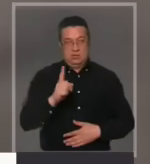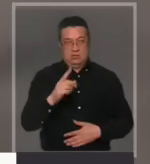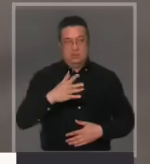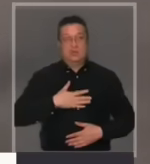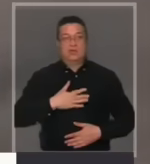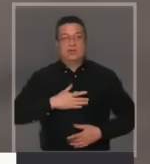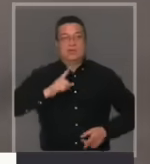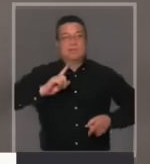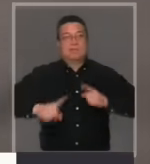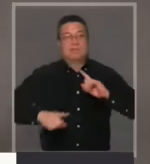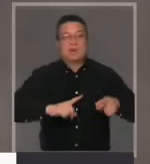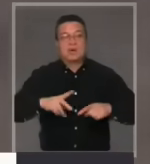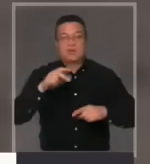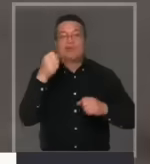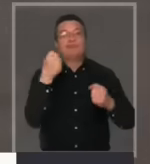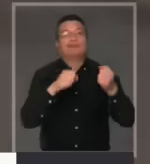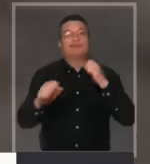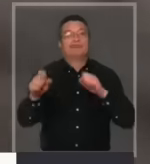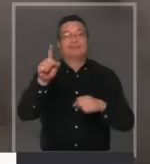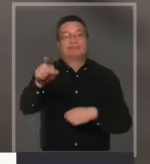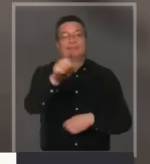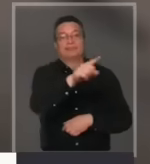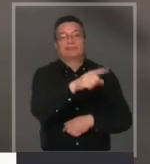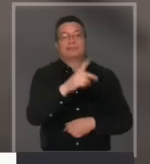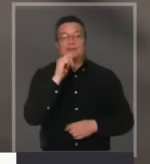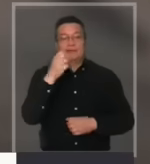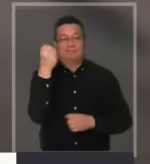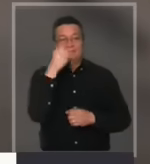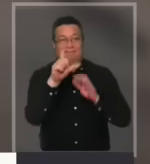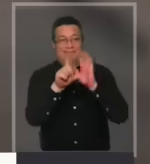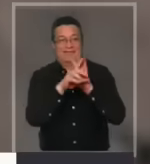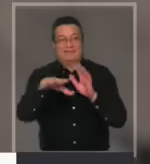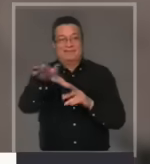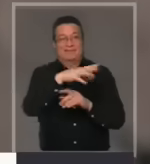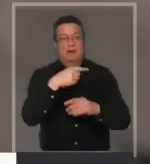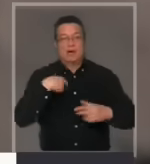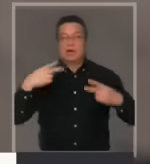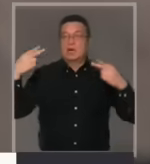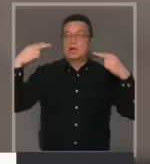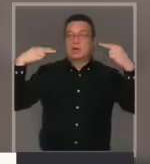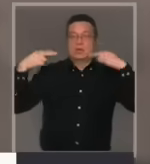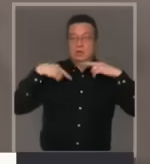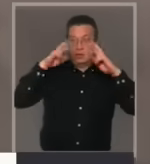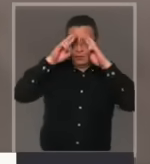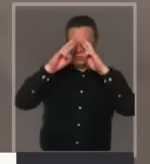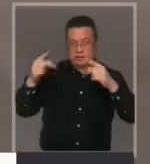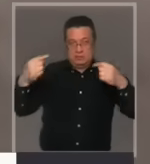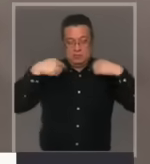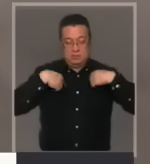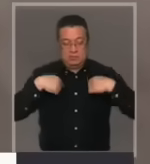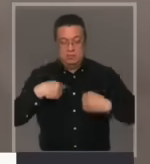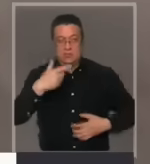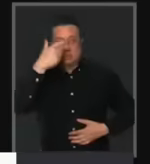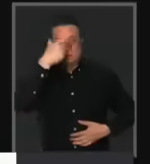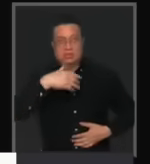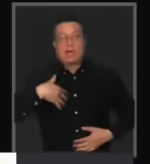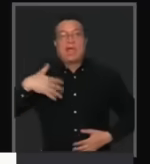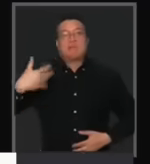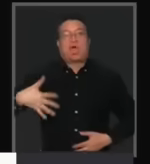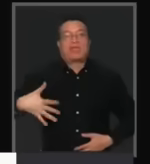distinto. Es una conducta que le permitía en la jerga delictual marcar presencia o identificarse como una persona